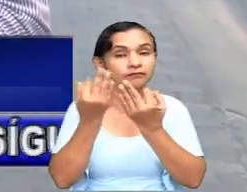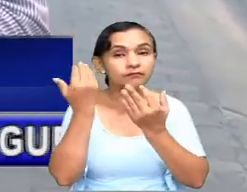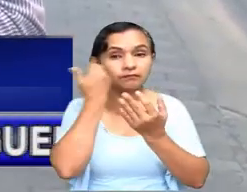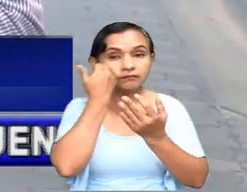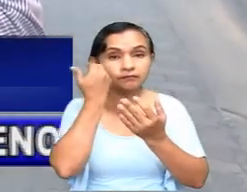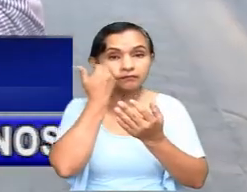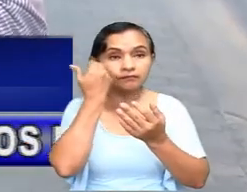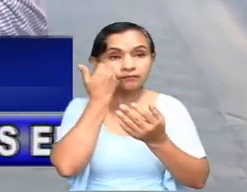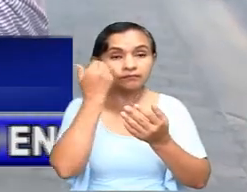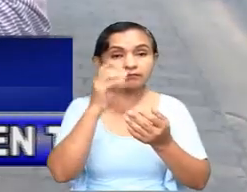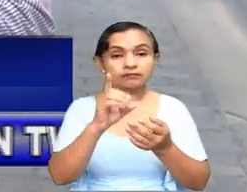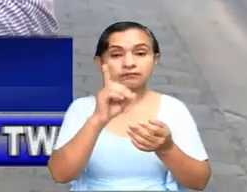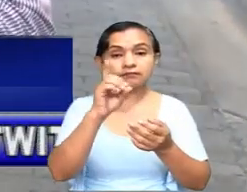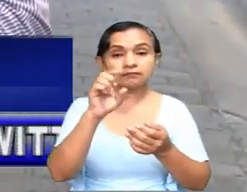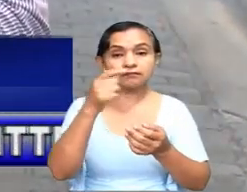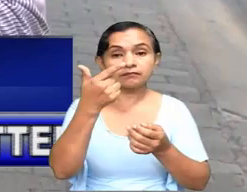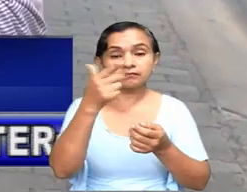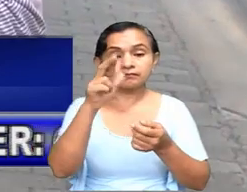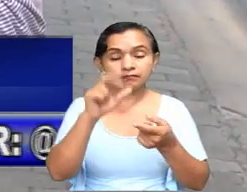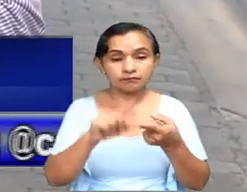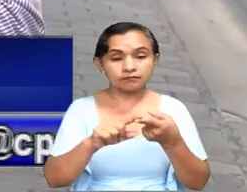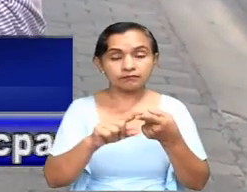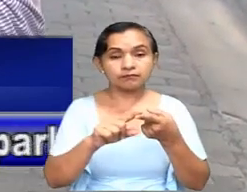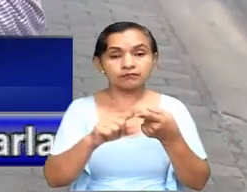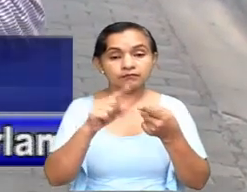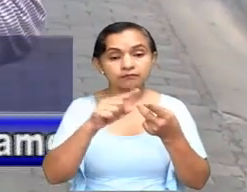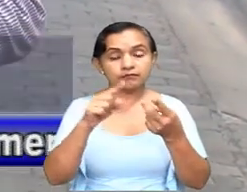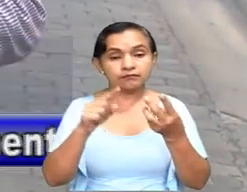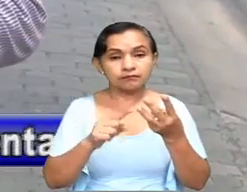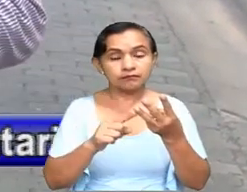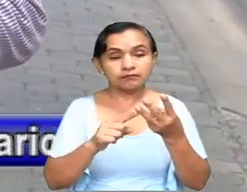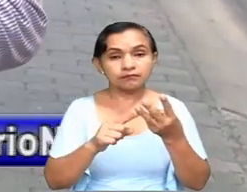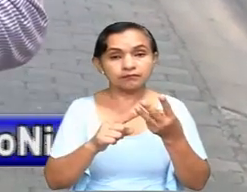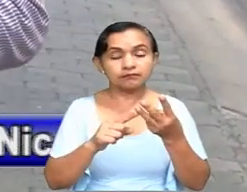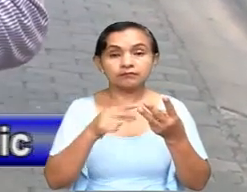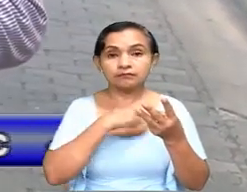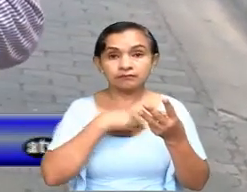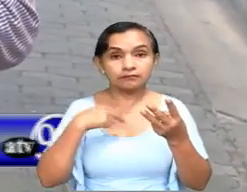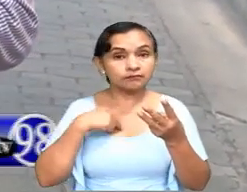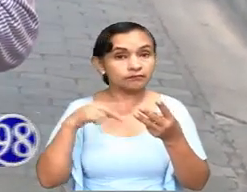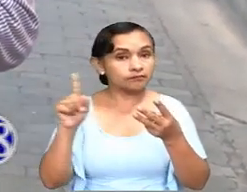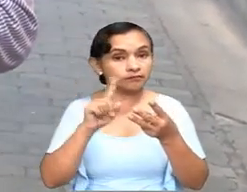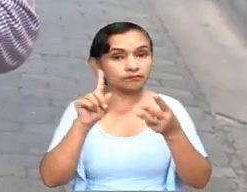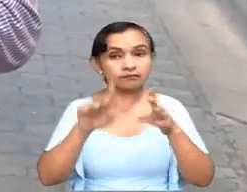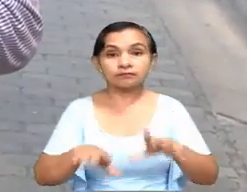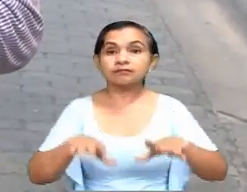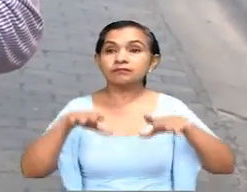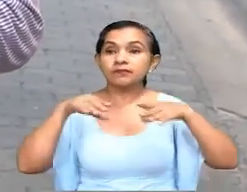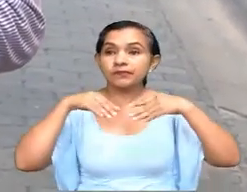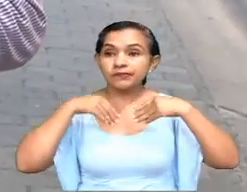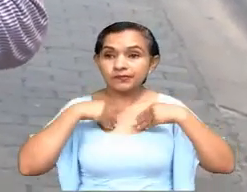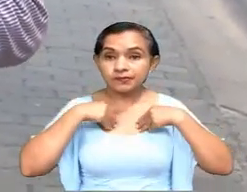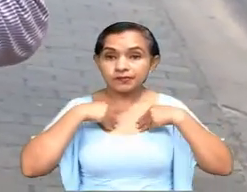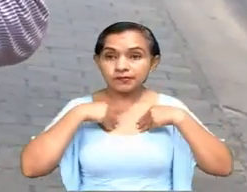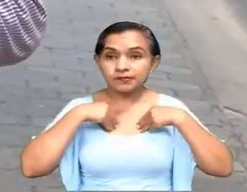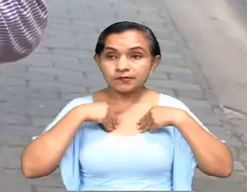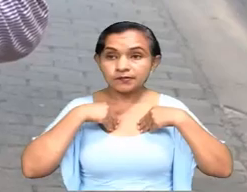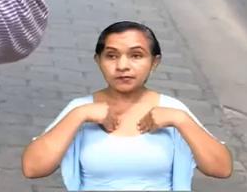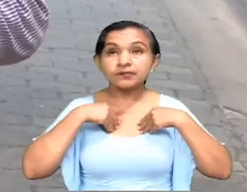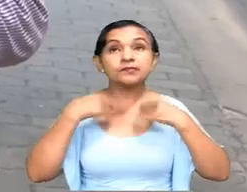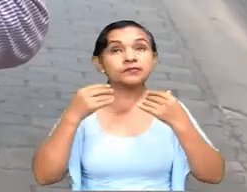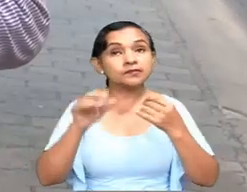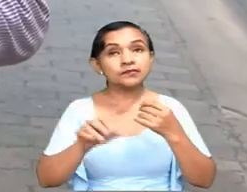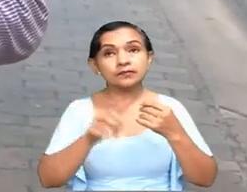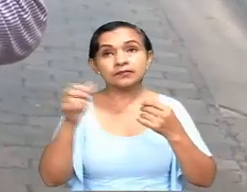vectoriales como el dengue, el zika y el chikungunya. El hacer lo contrario, usted estará exponiendo a su familia y, en